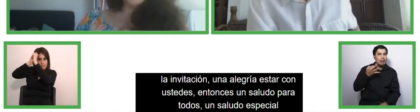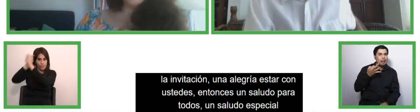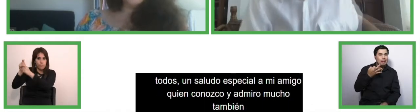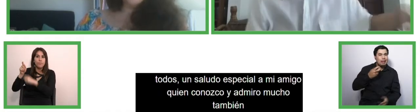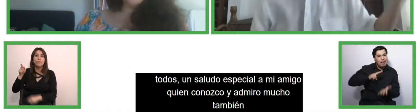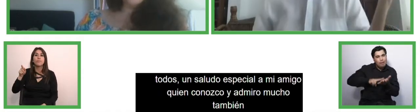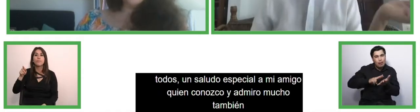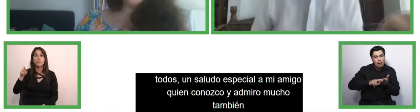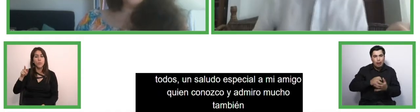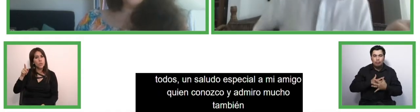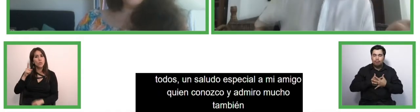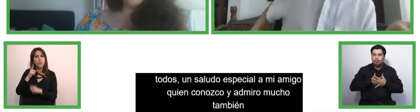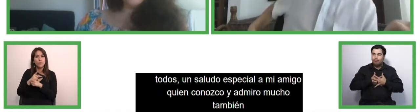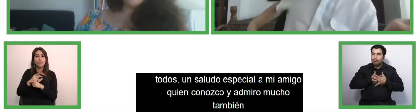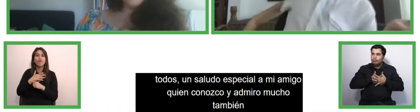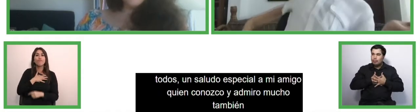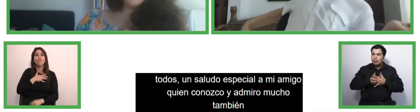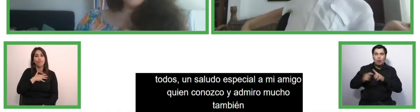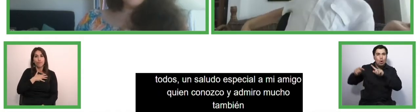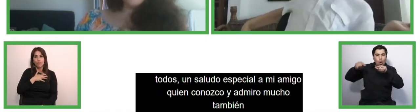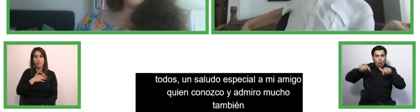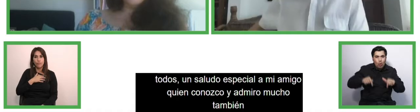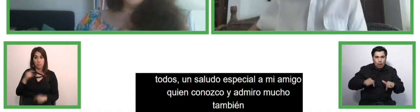este panel hoy con él.